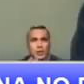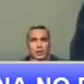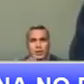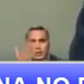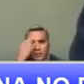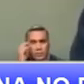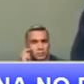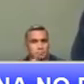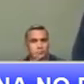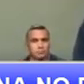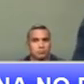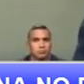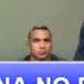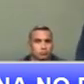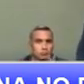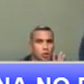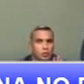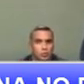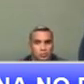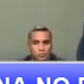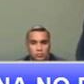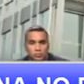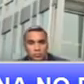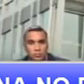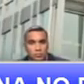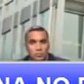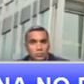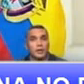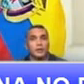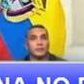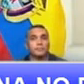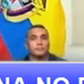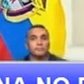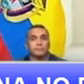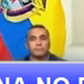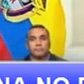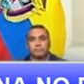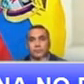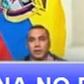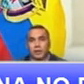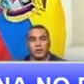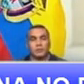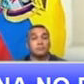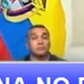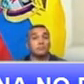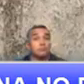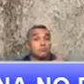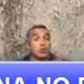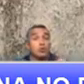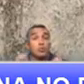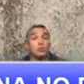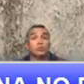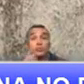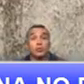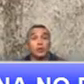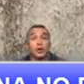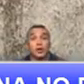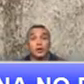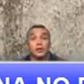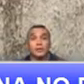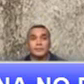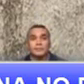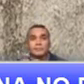determinar si el COVID emanaba de un laboratorio en Wuhan, en el centro de China. El nuevo coronavirus podría agudizar este año la situación